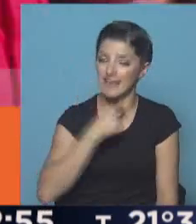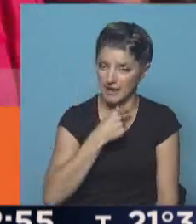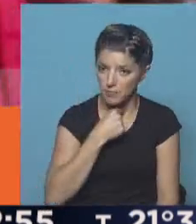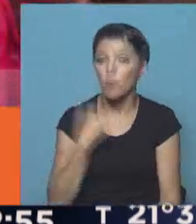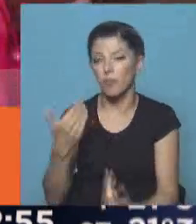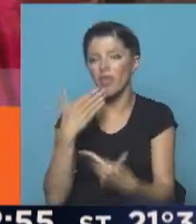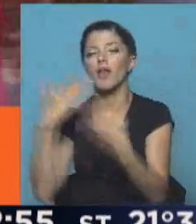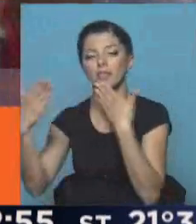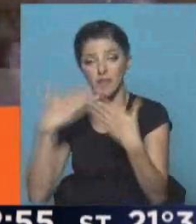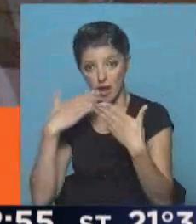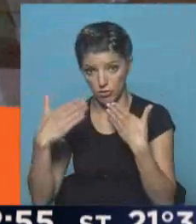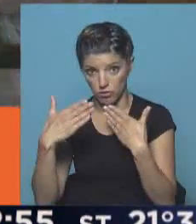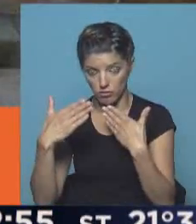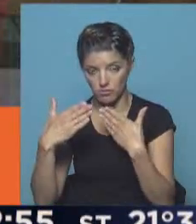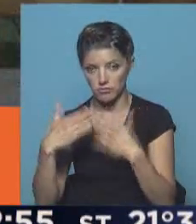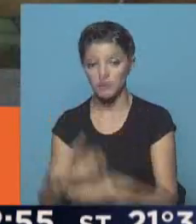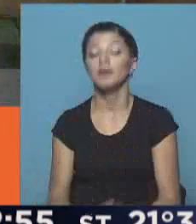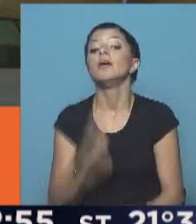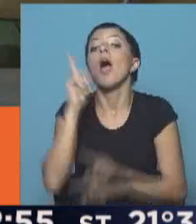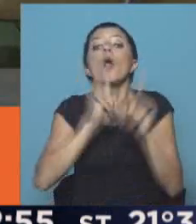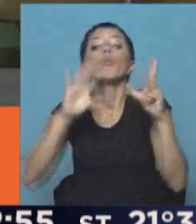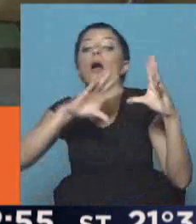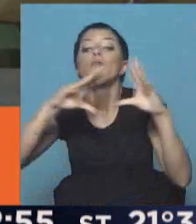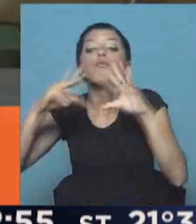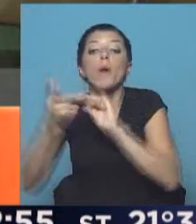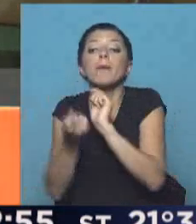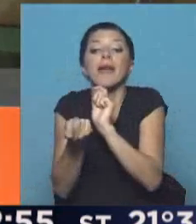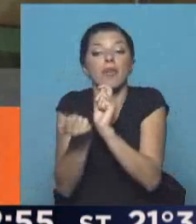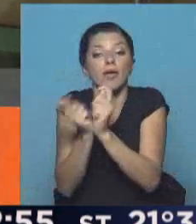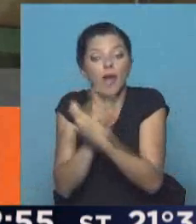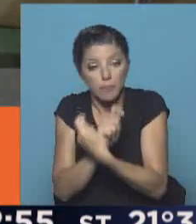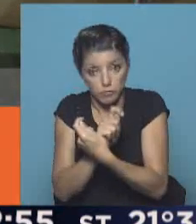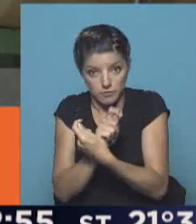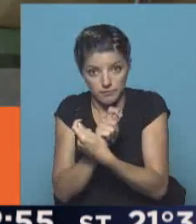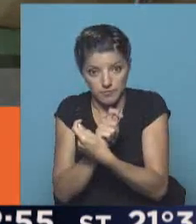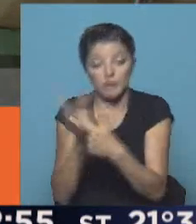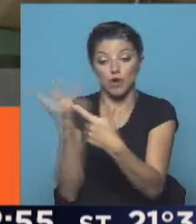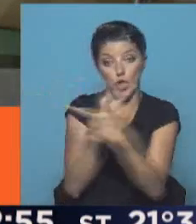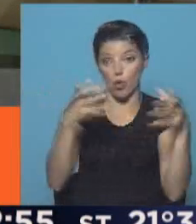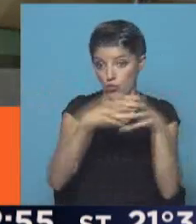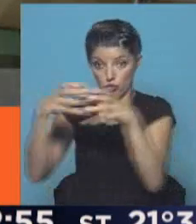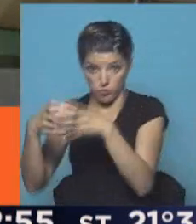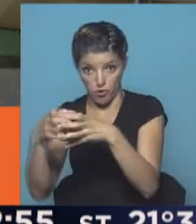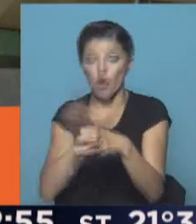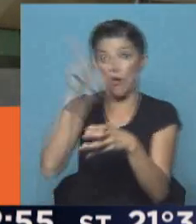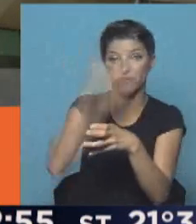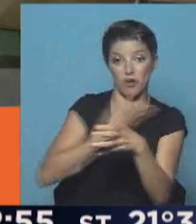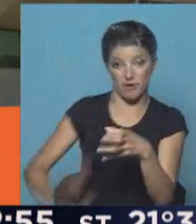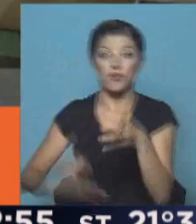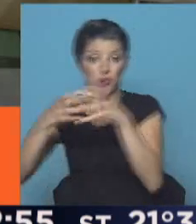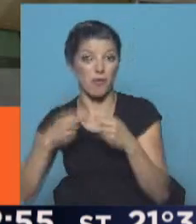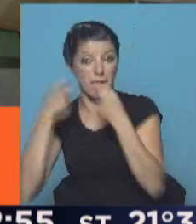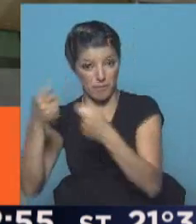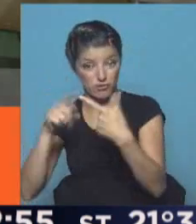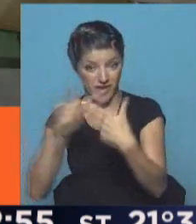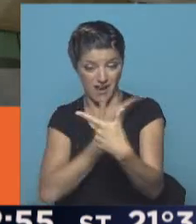y posiblemente alguna forma de transición entre las dos fuerzas para que, más